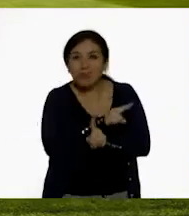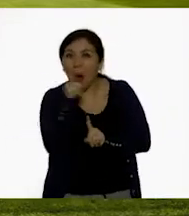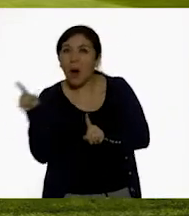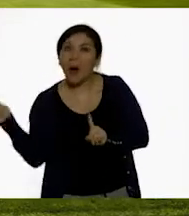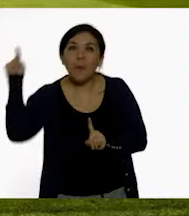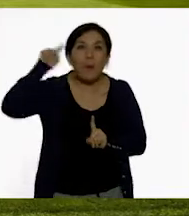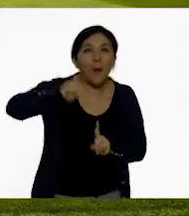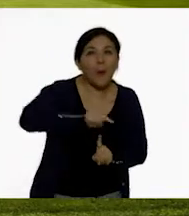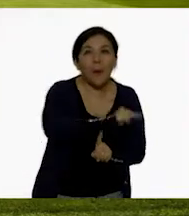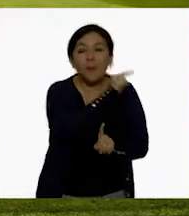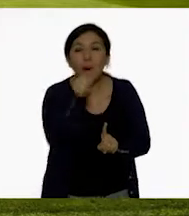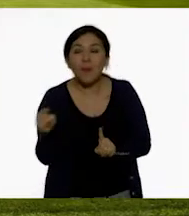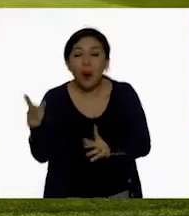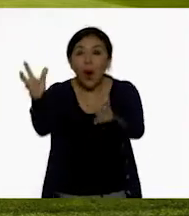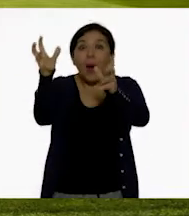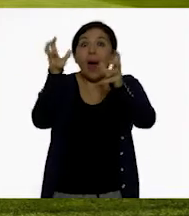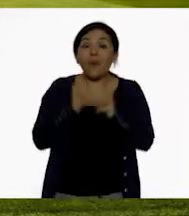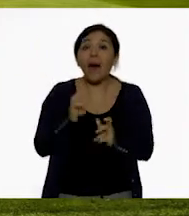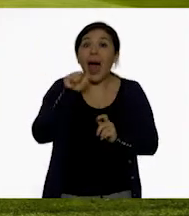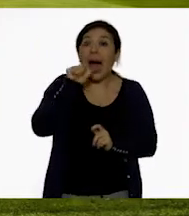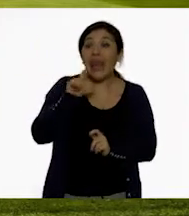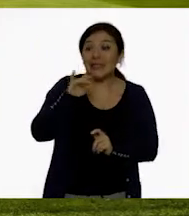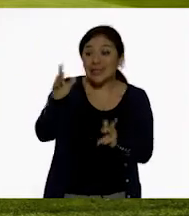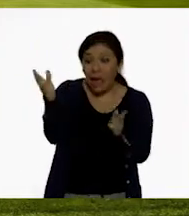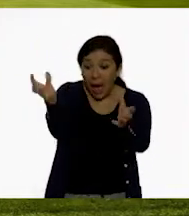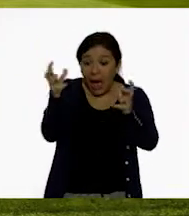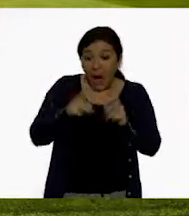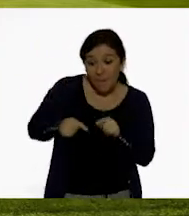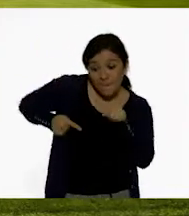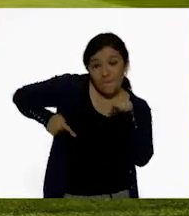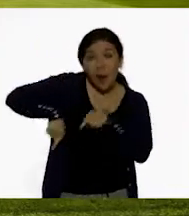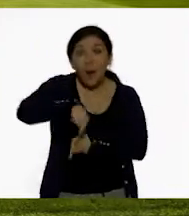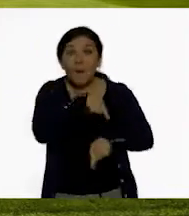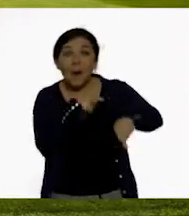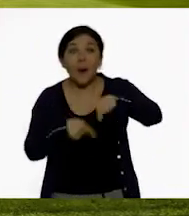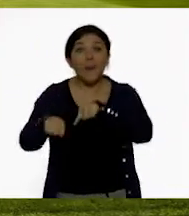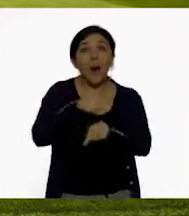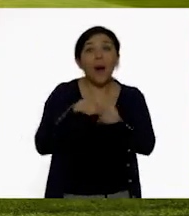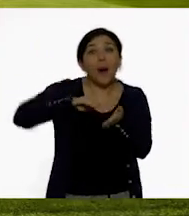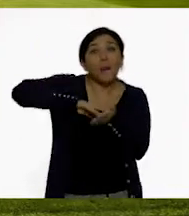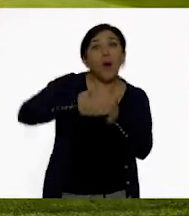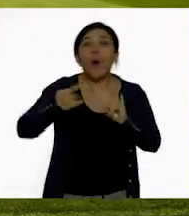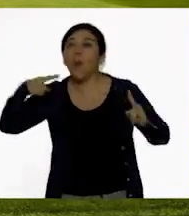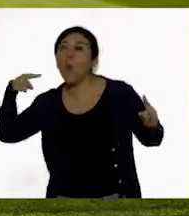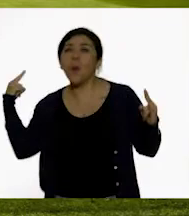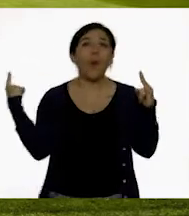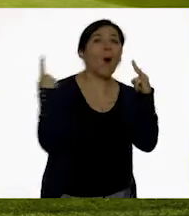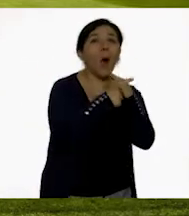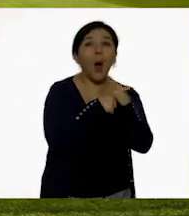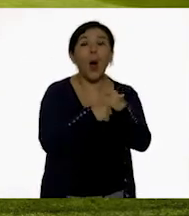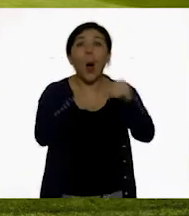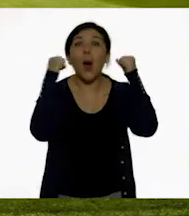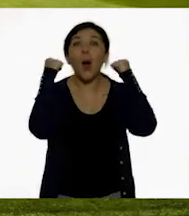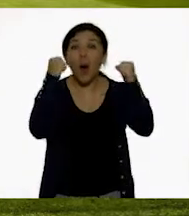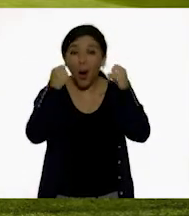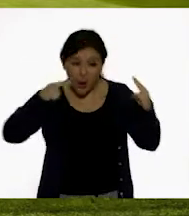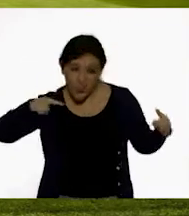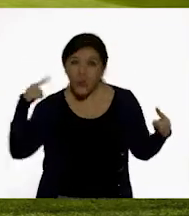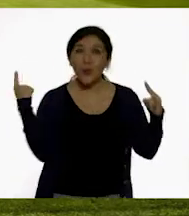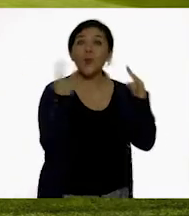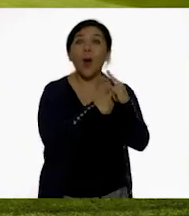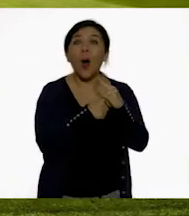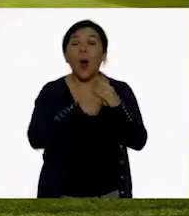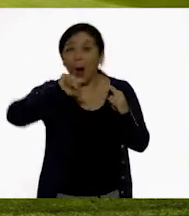primera intención, la recibe en el área Alexis, Alexis, Alexis, se quita la marca y ¡gol! ¡Gol!